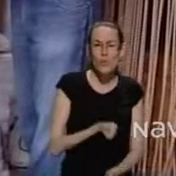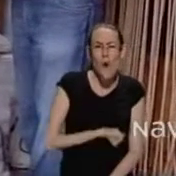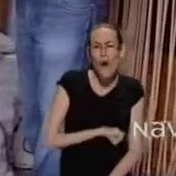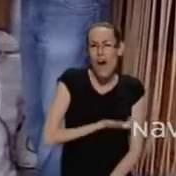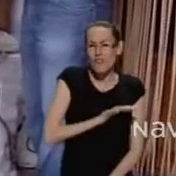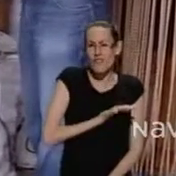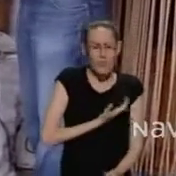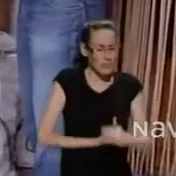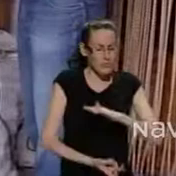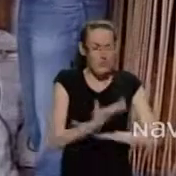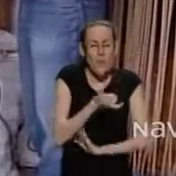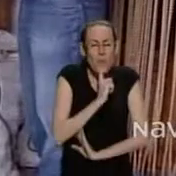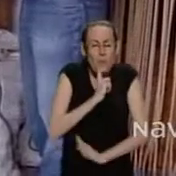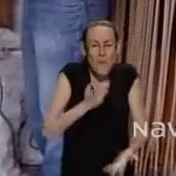afición?